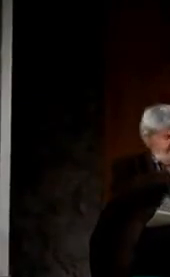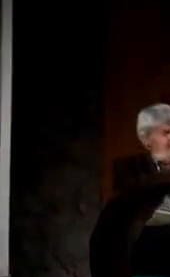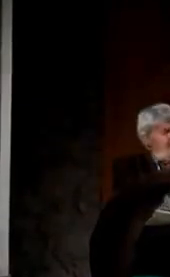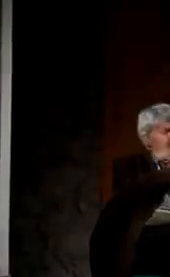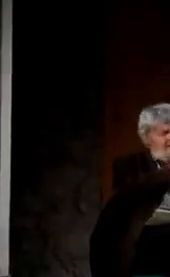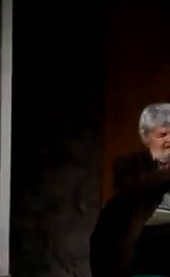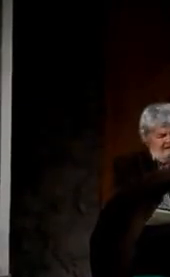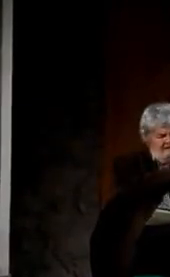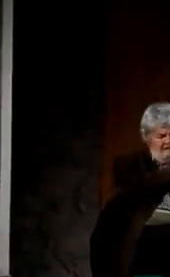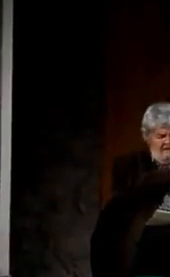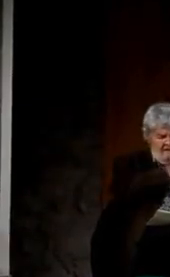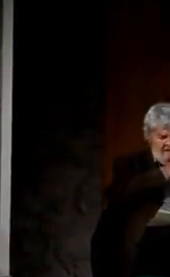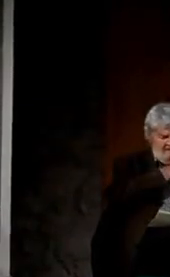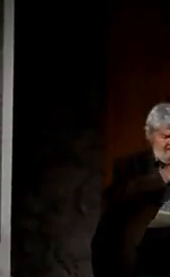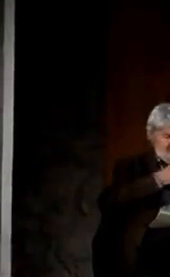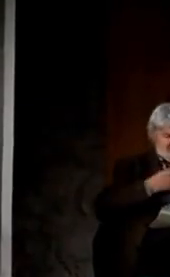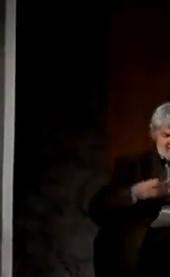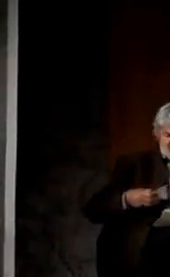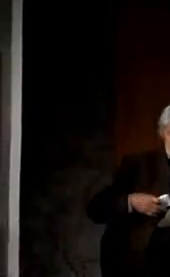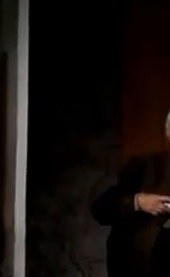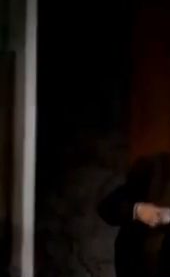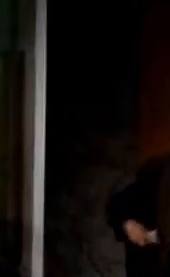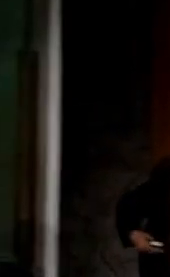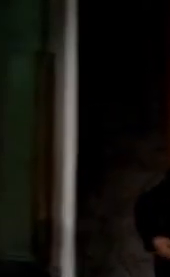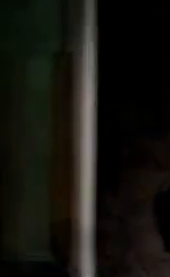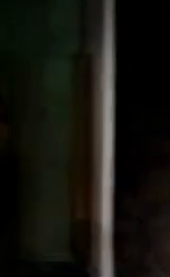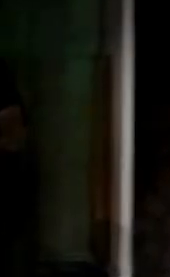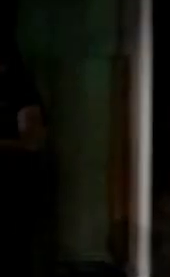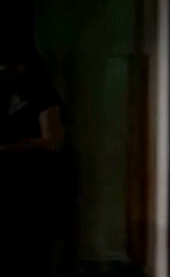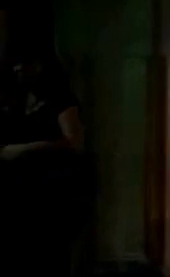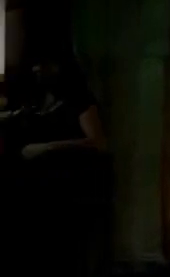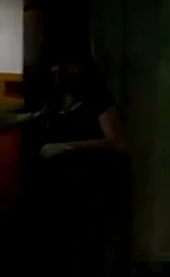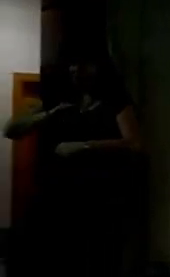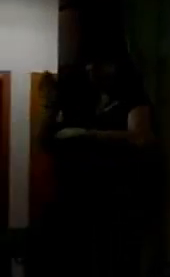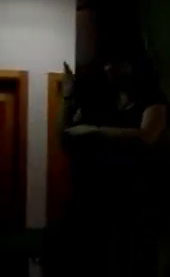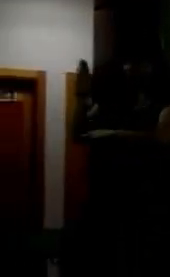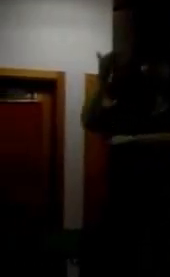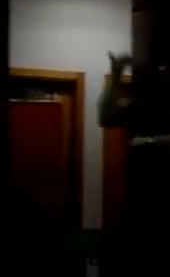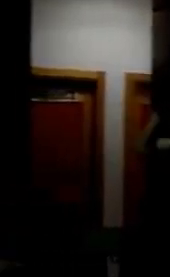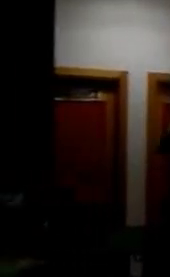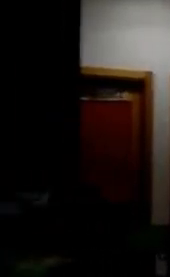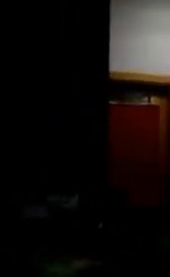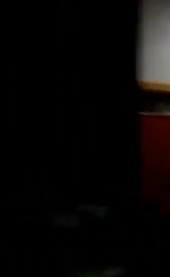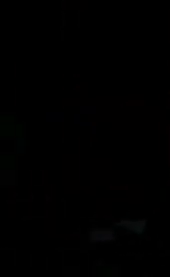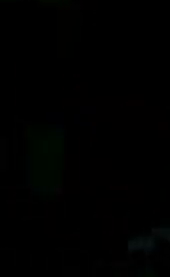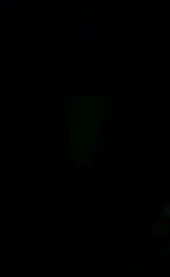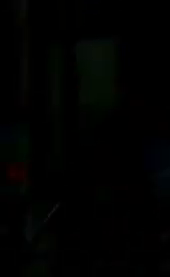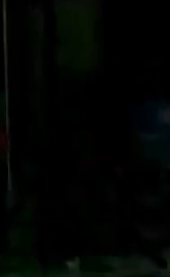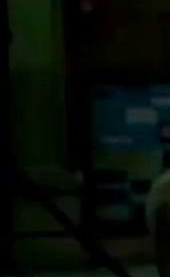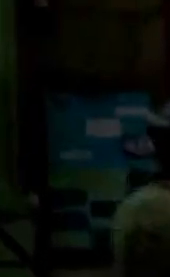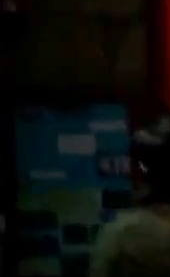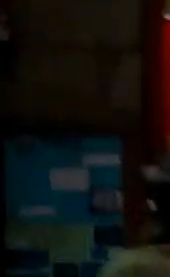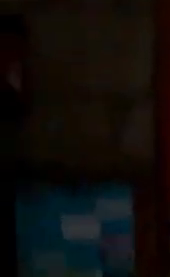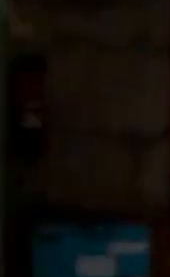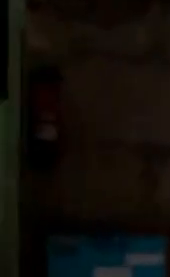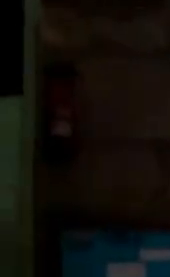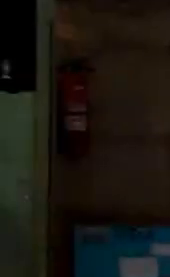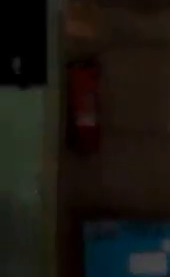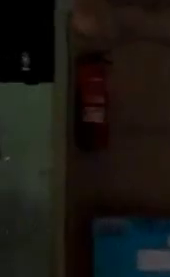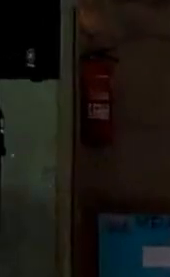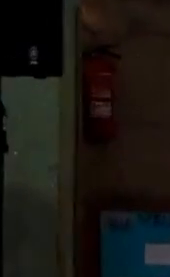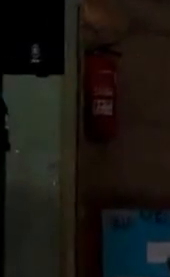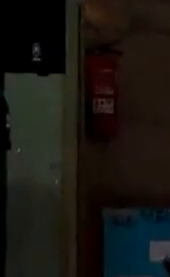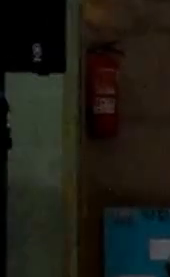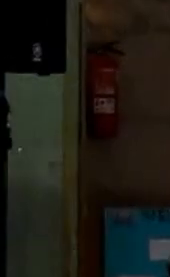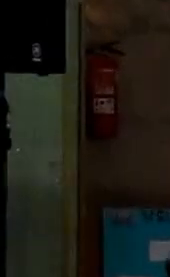máis consecuente dos últimos anos en Pontevedra, poderíamos decir tamén que en Galicia, e pola experiencia